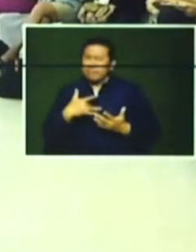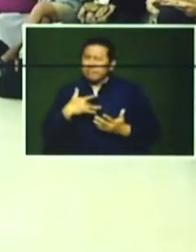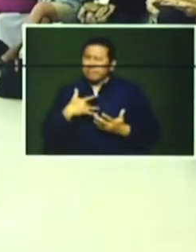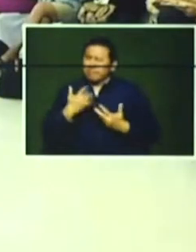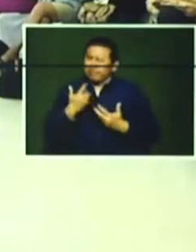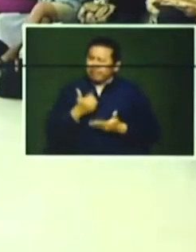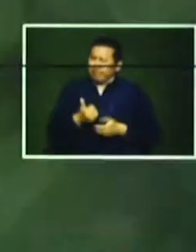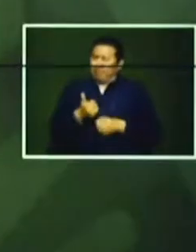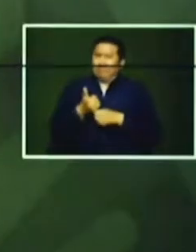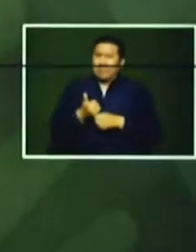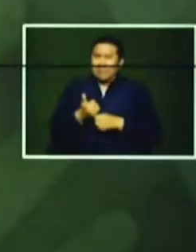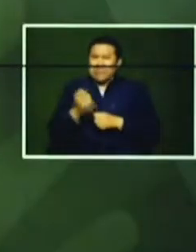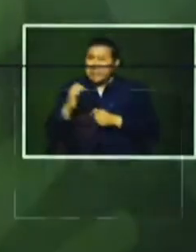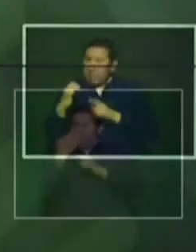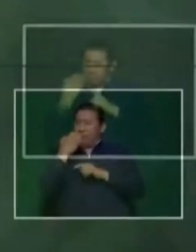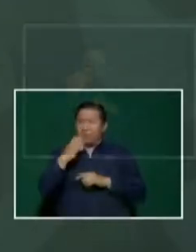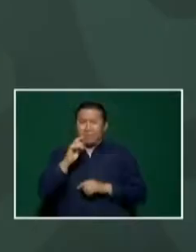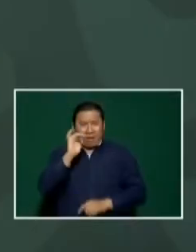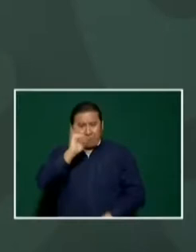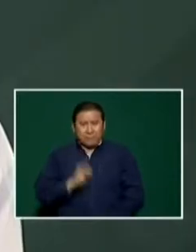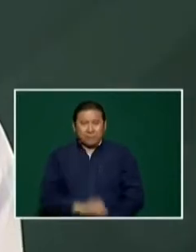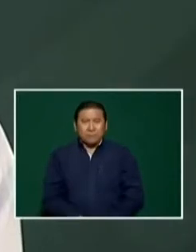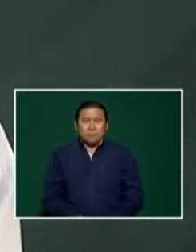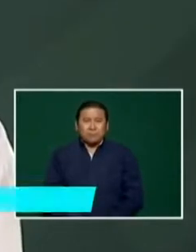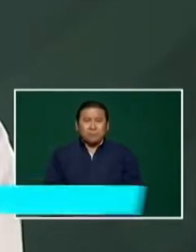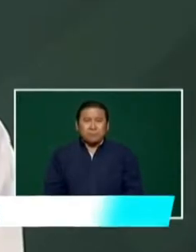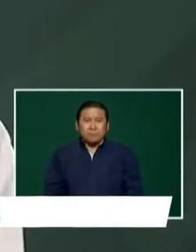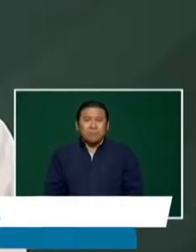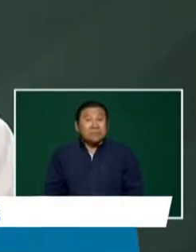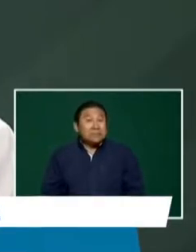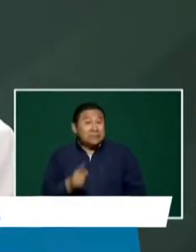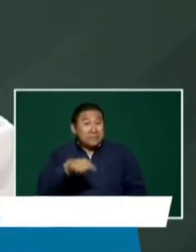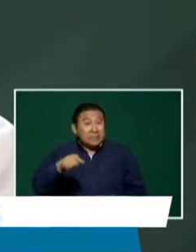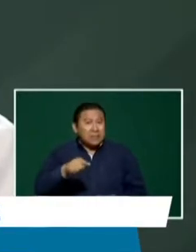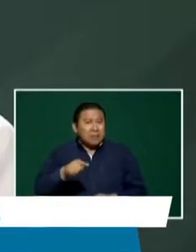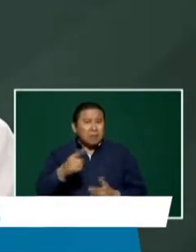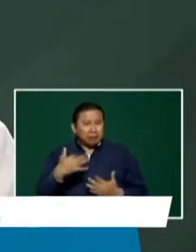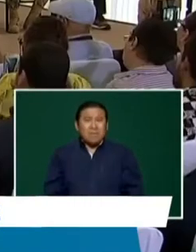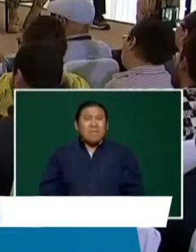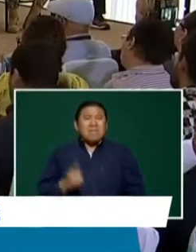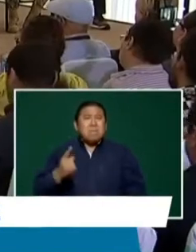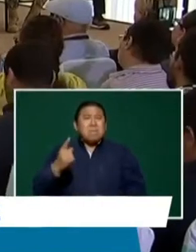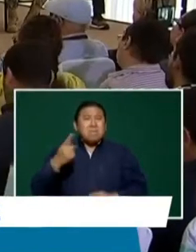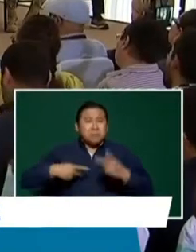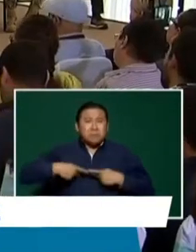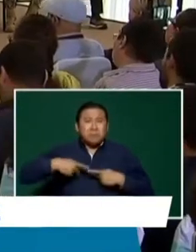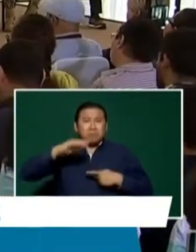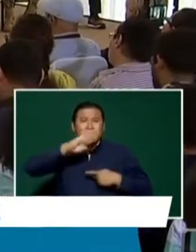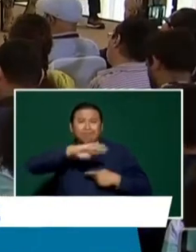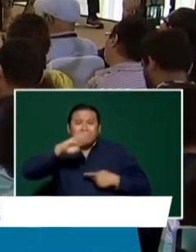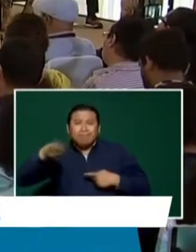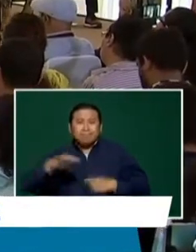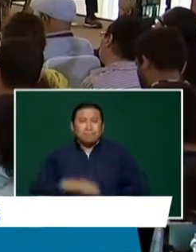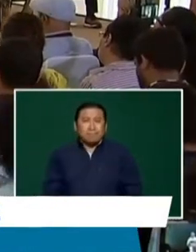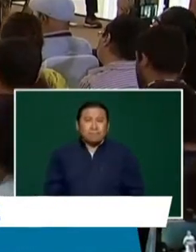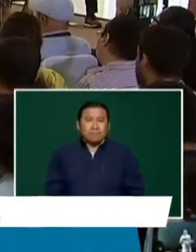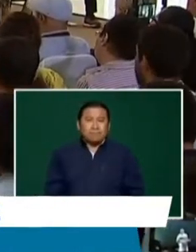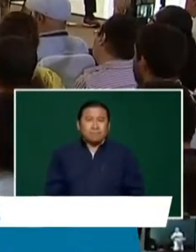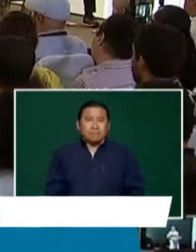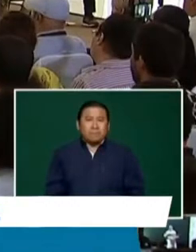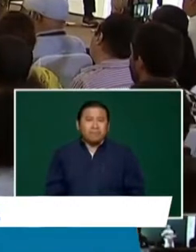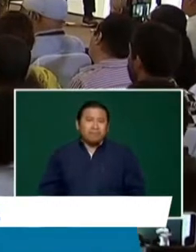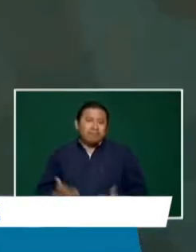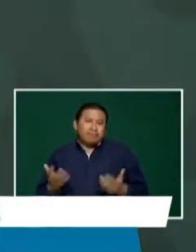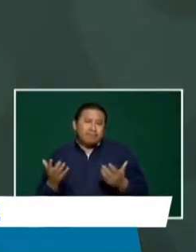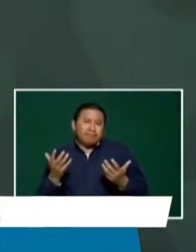que se van a construir estar gaseras y se van a colocar bandas para enfrentar la situación en las costas por lo que se